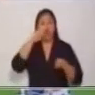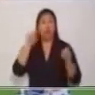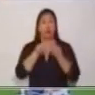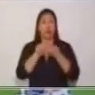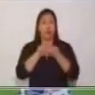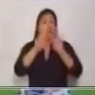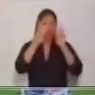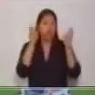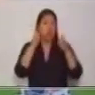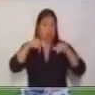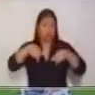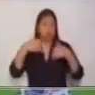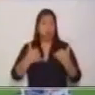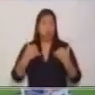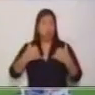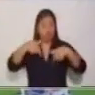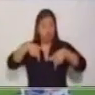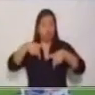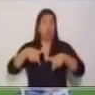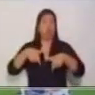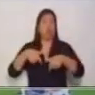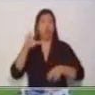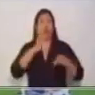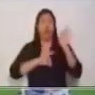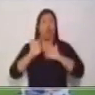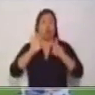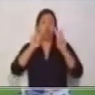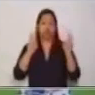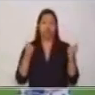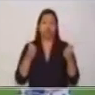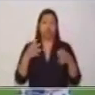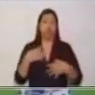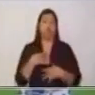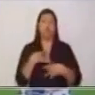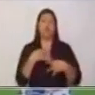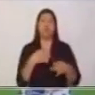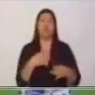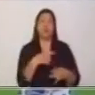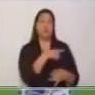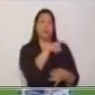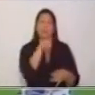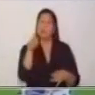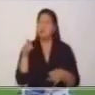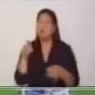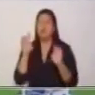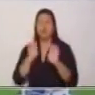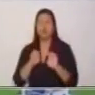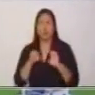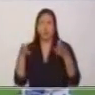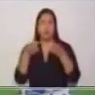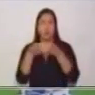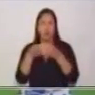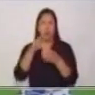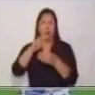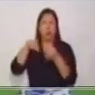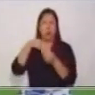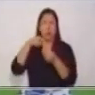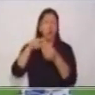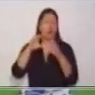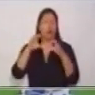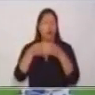temáticas de actualidad o temáticas que le interesen a un grupo de personas, por lo